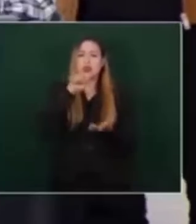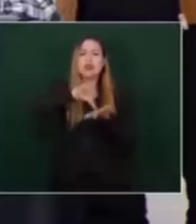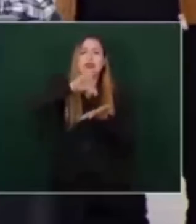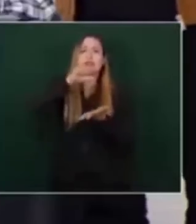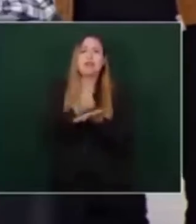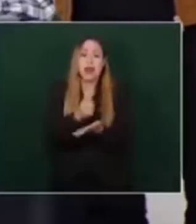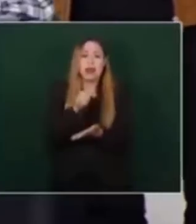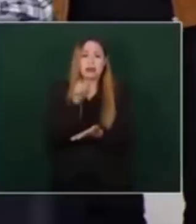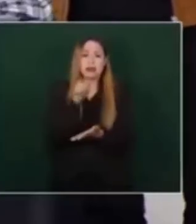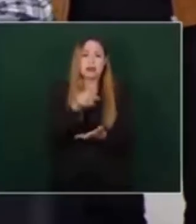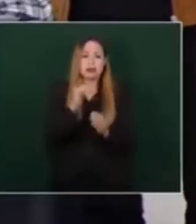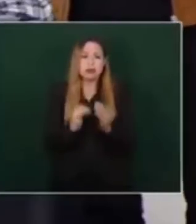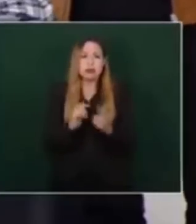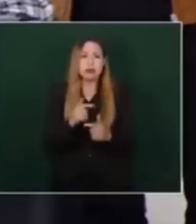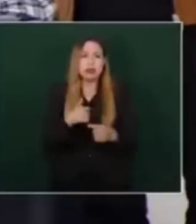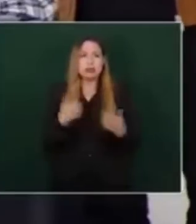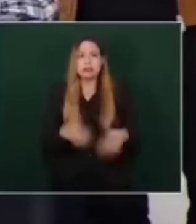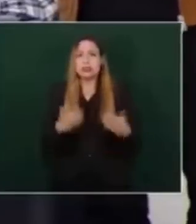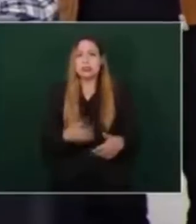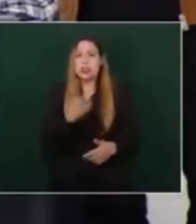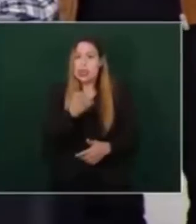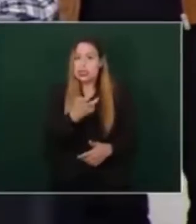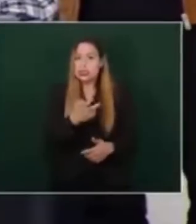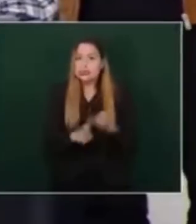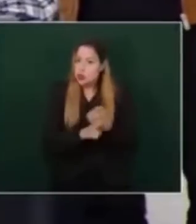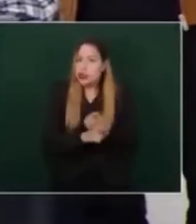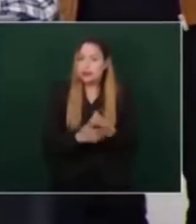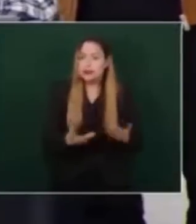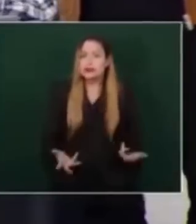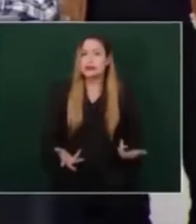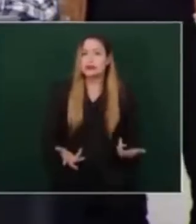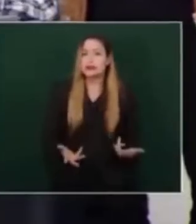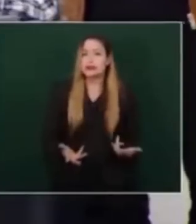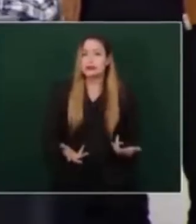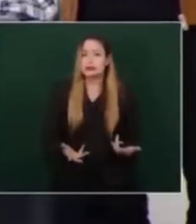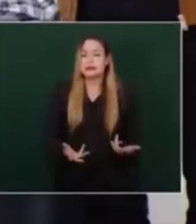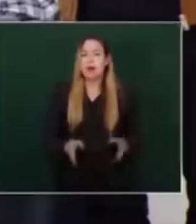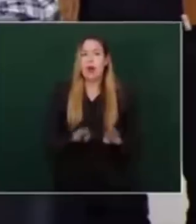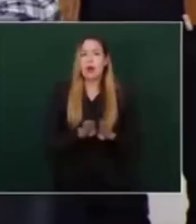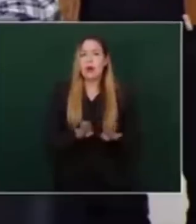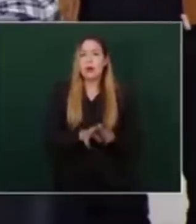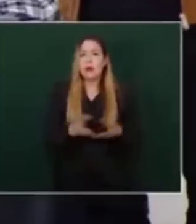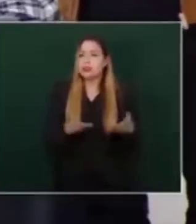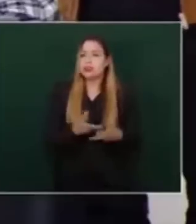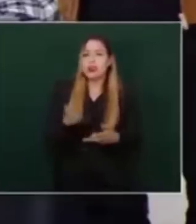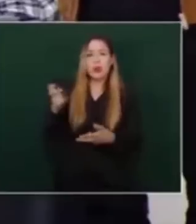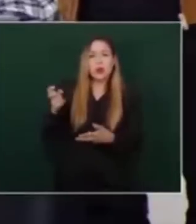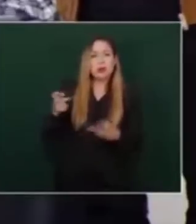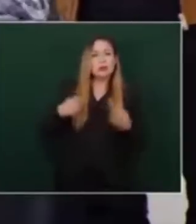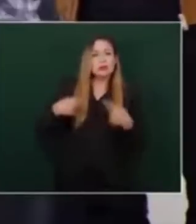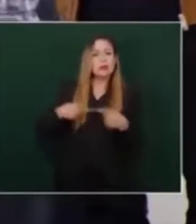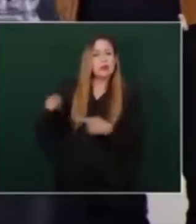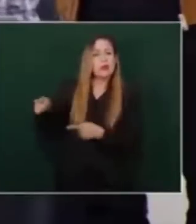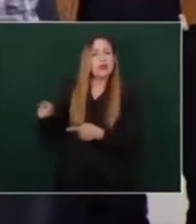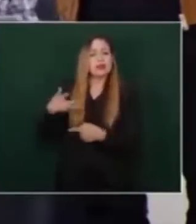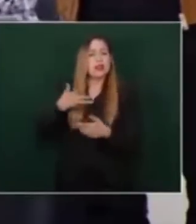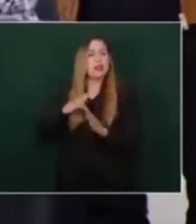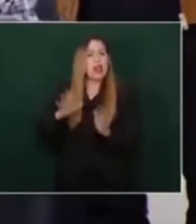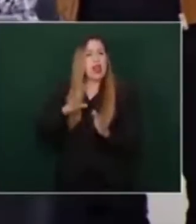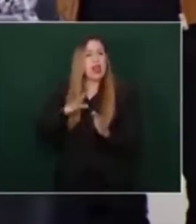mañaneras. ¿Qué vamos a hacer con ese tipo de violencia de esas personas que tienen